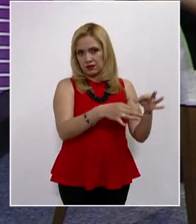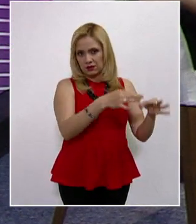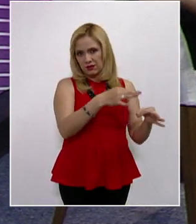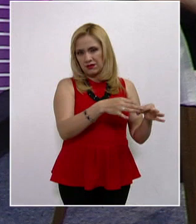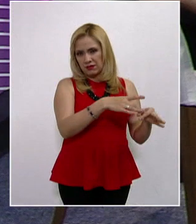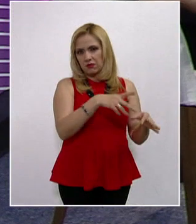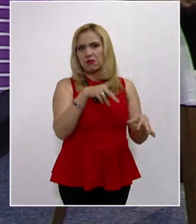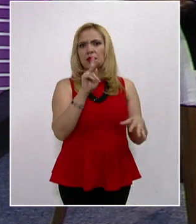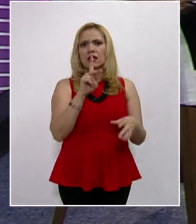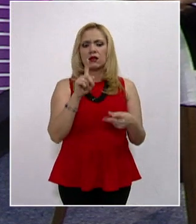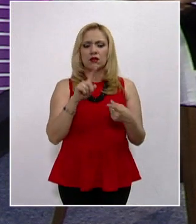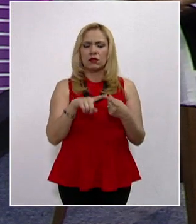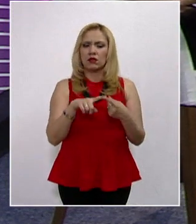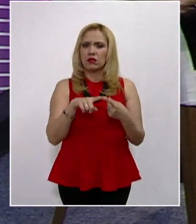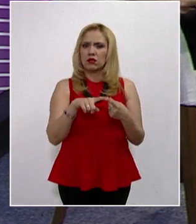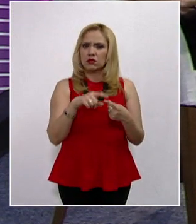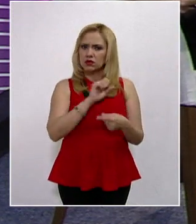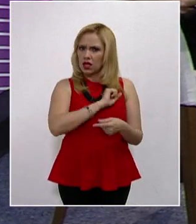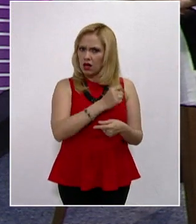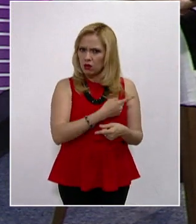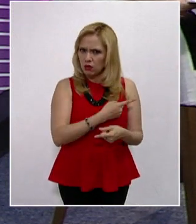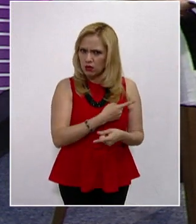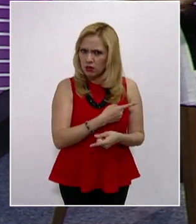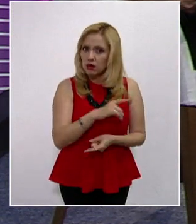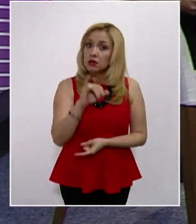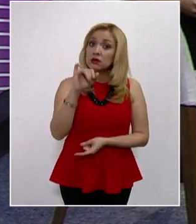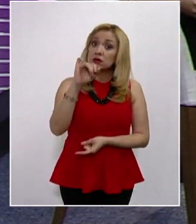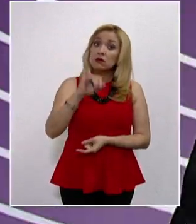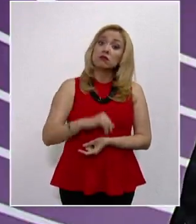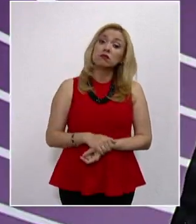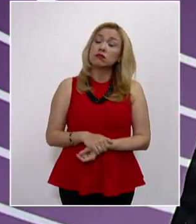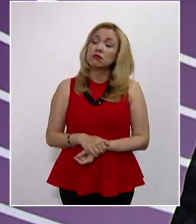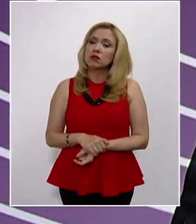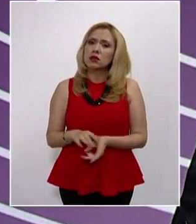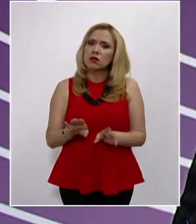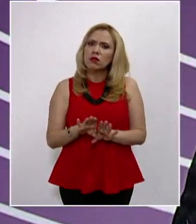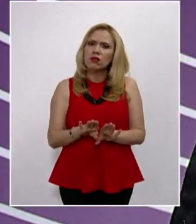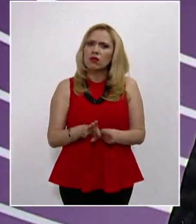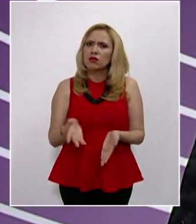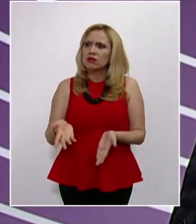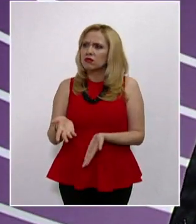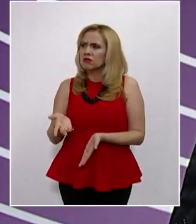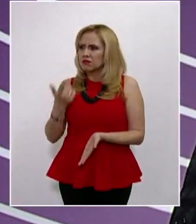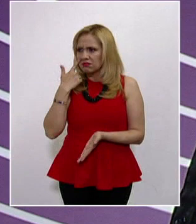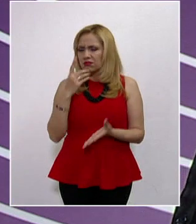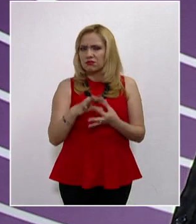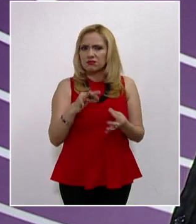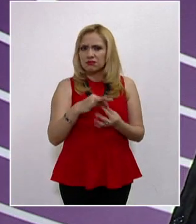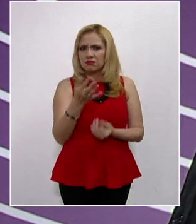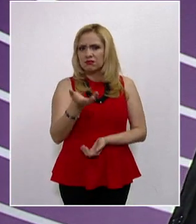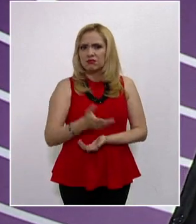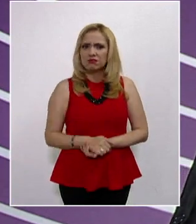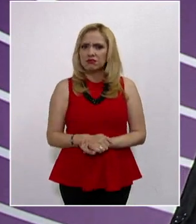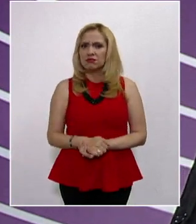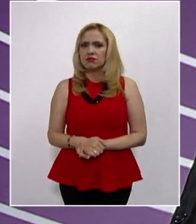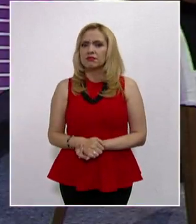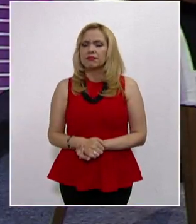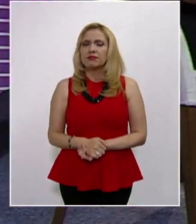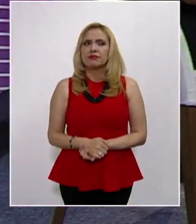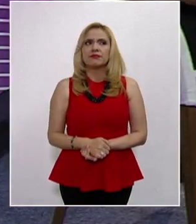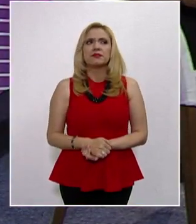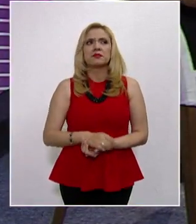delitos contra la salud sí en el fuero militar. ¿Cómo podríamos explicar esto, Arturo? A